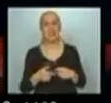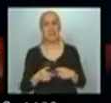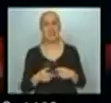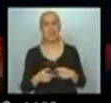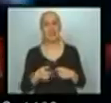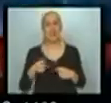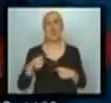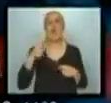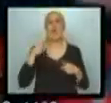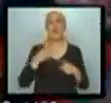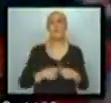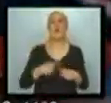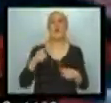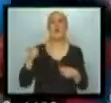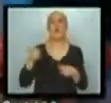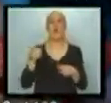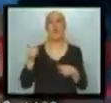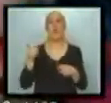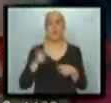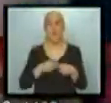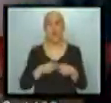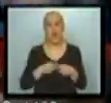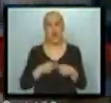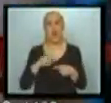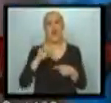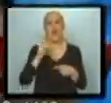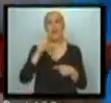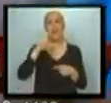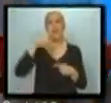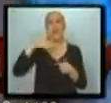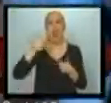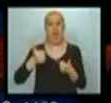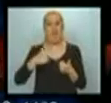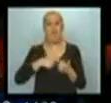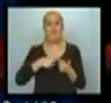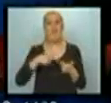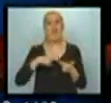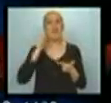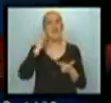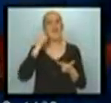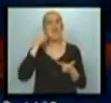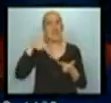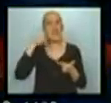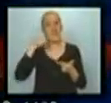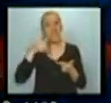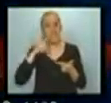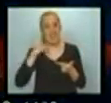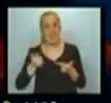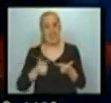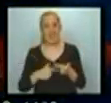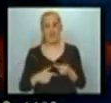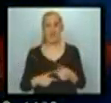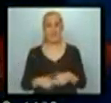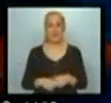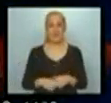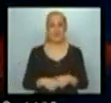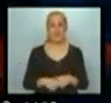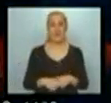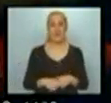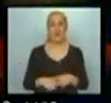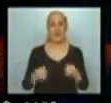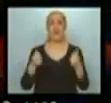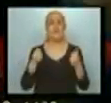Y la bruja, y la Claudia, y la Claudia. Por Dalma, Yaní y la Claudia, nadie más. Tres. Los alemanes se van a encontrar con una defensa